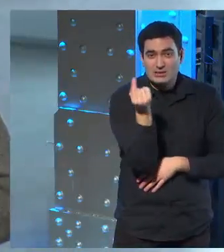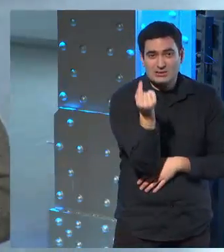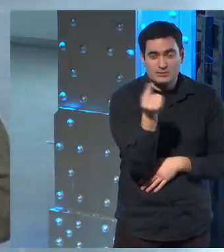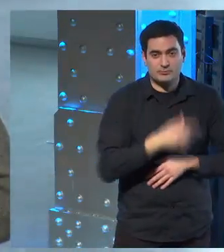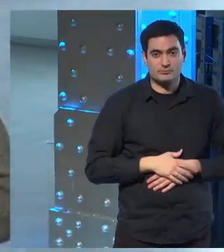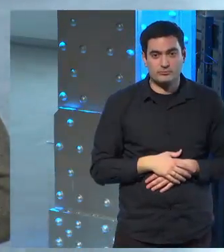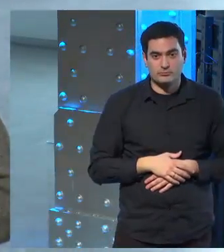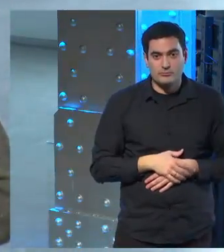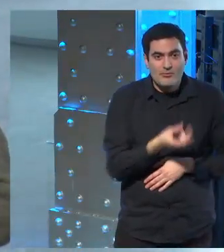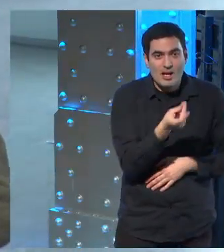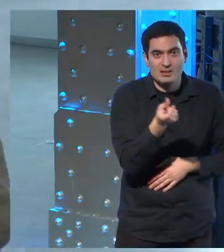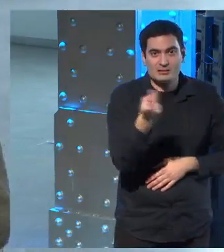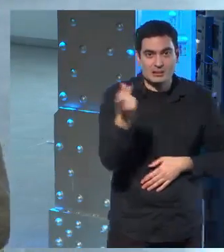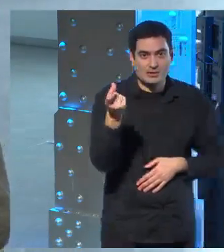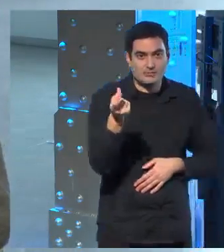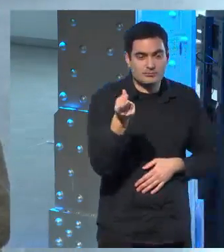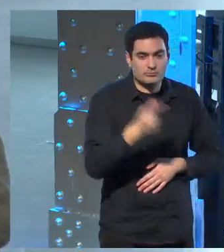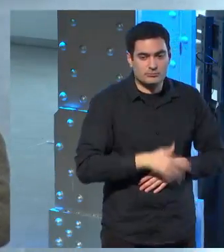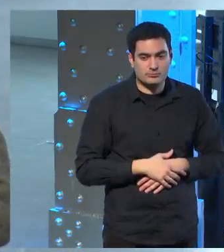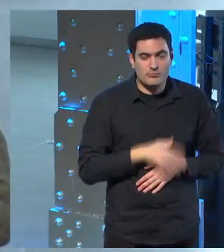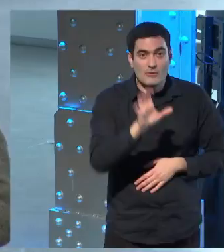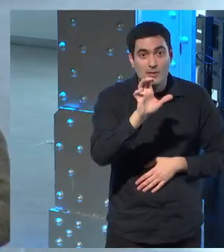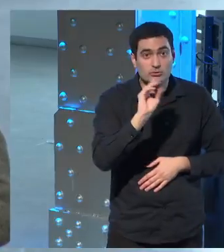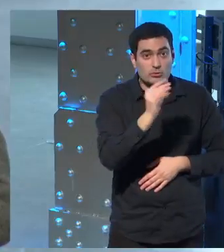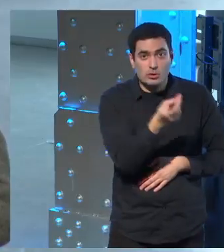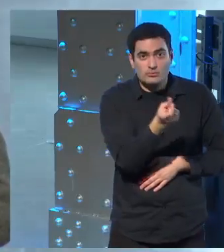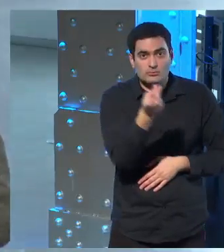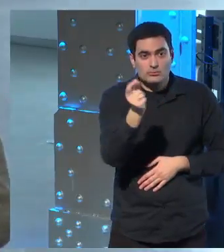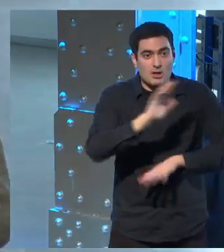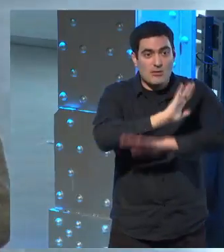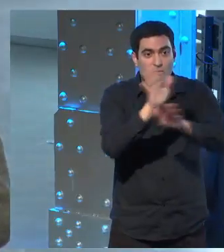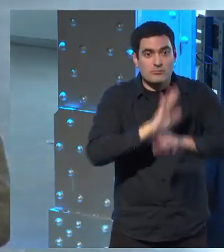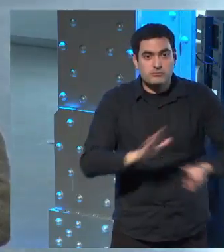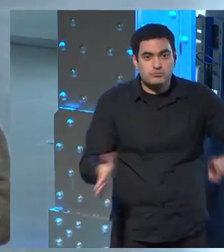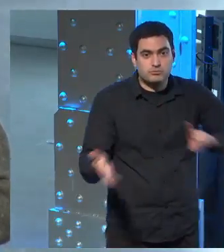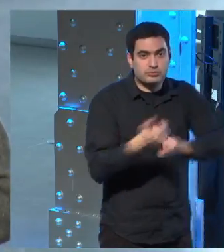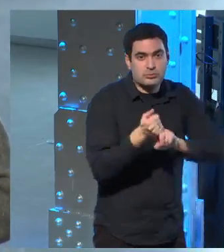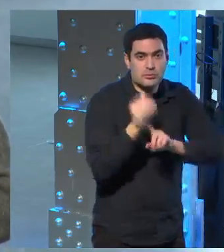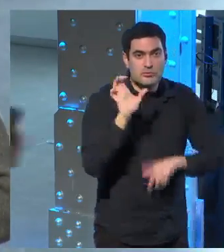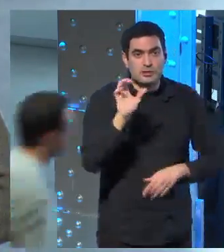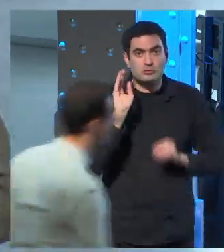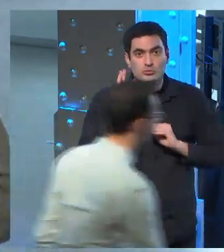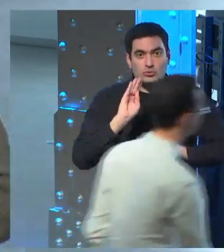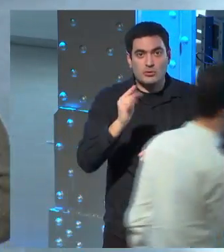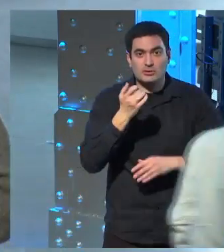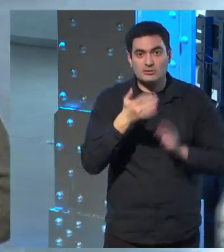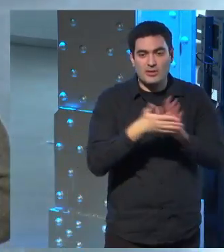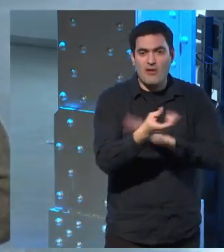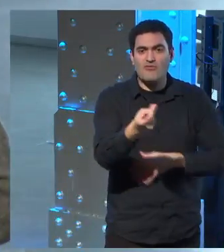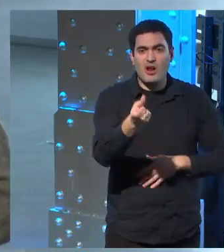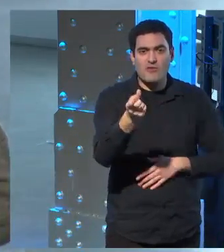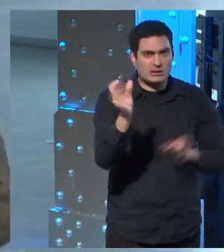está en el exilio, y que salió de su país y se ha encontrado, y salió de su país además no porque lo echara